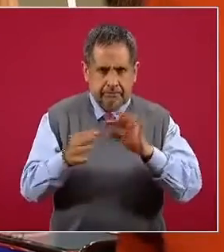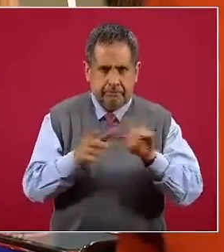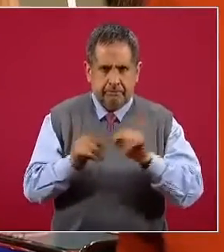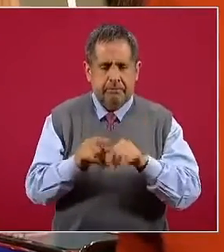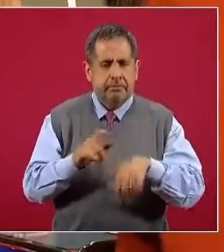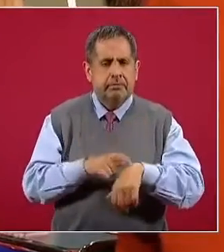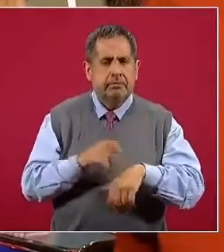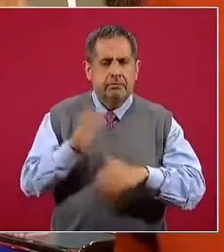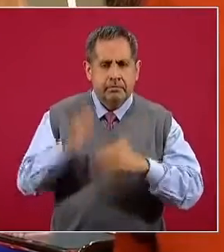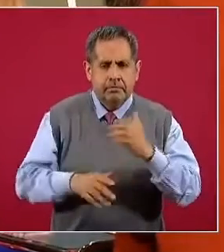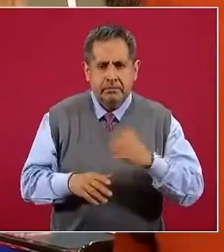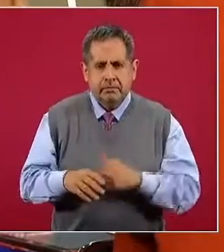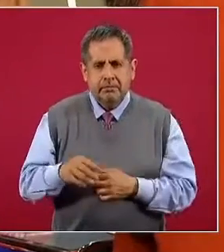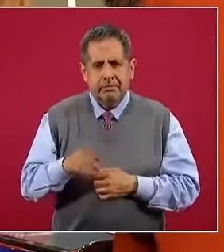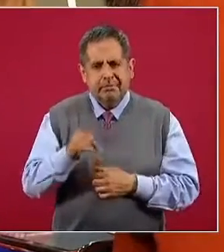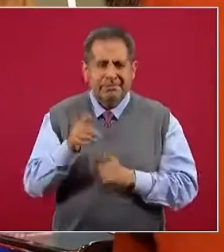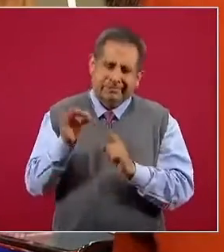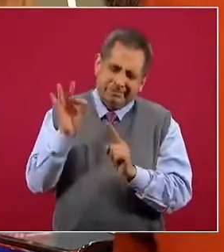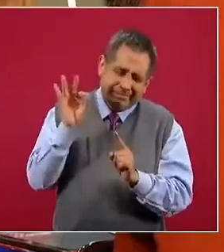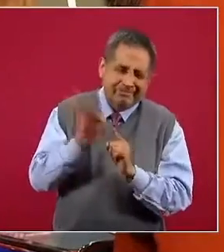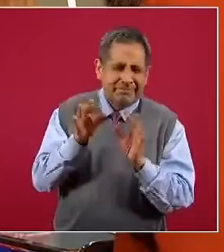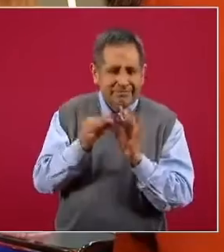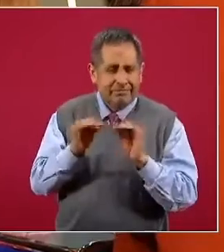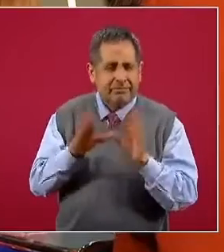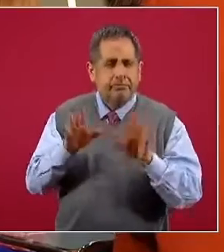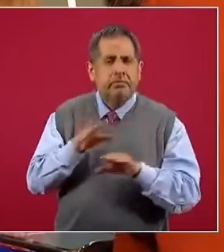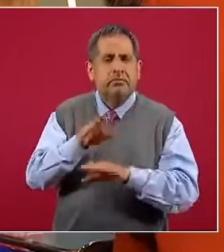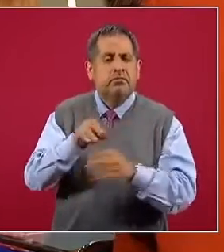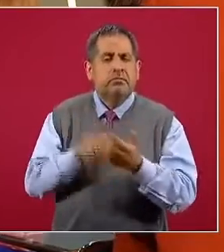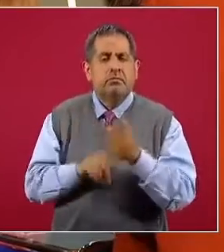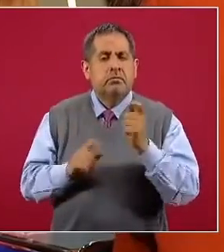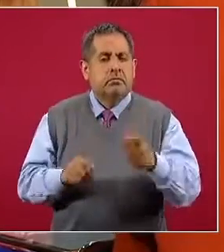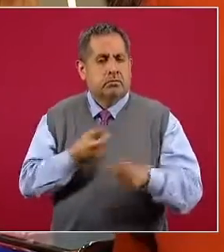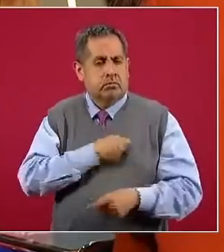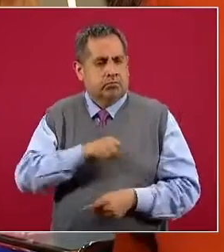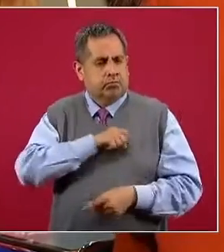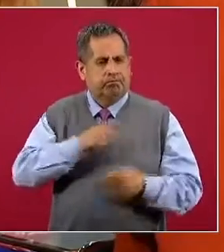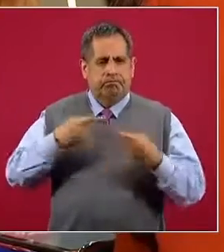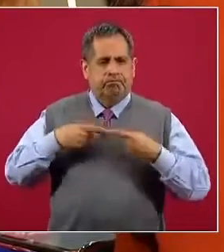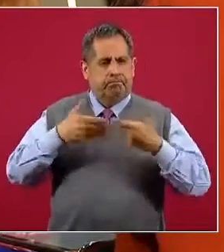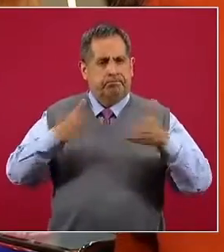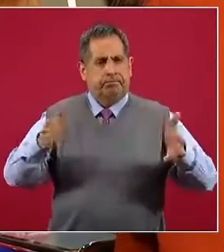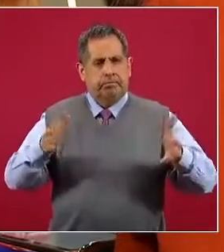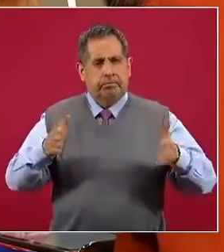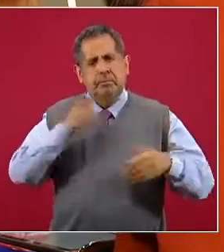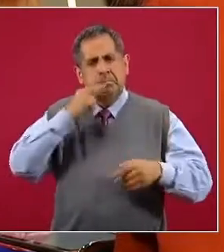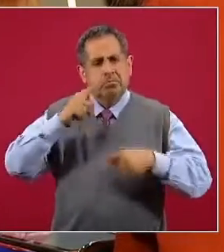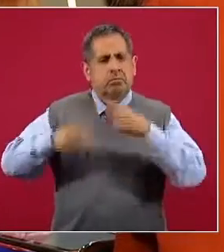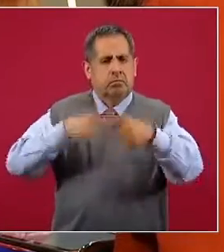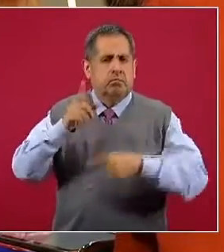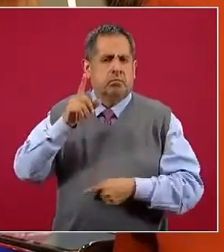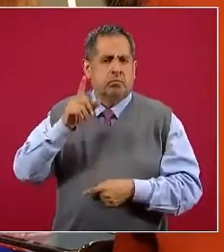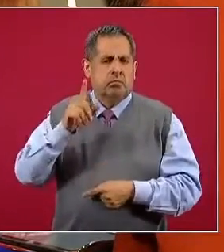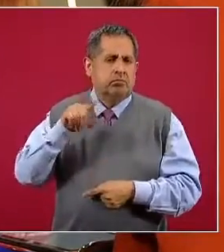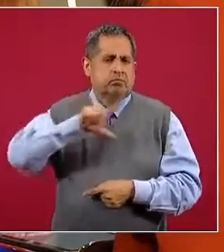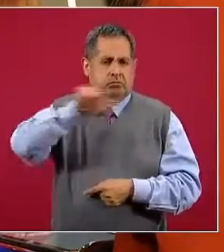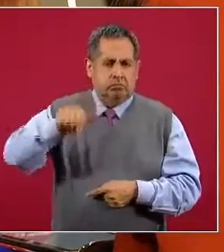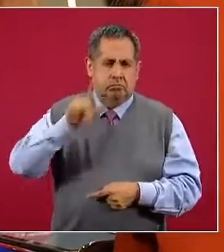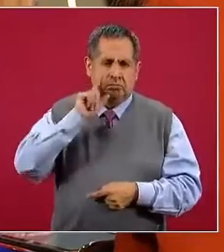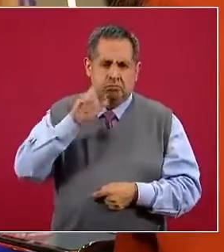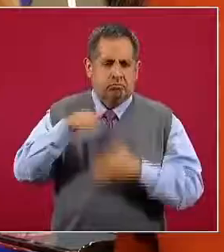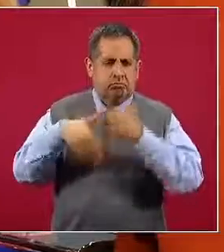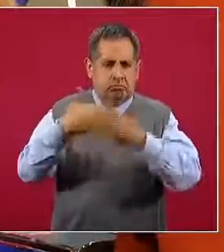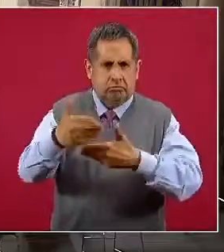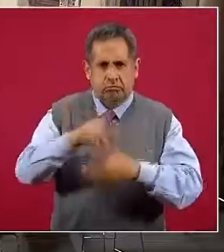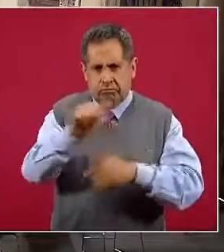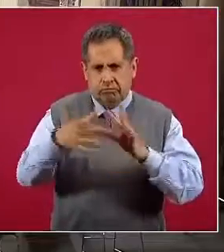estamos en la hora y que es una cuestión muy específica que tiene que ver con salud pública, prefiero mejor consultárselo posterior a la conferencia.